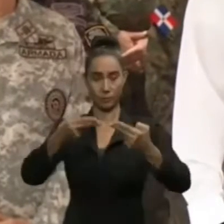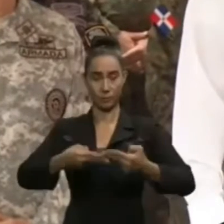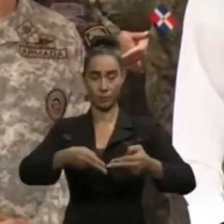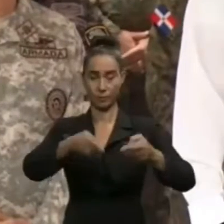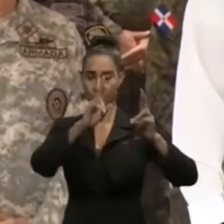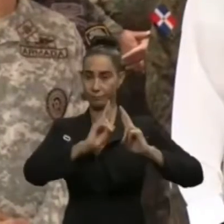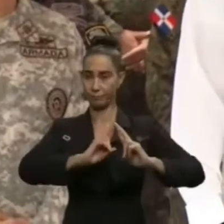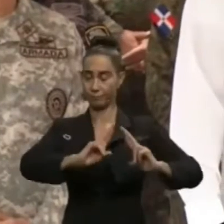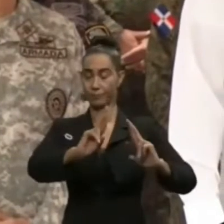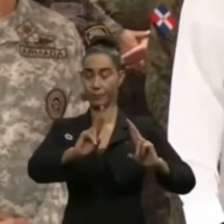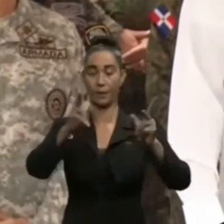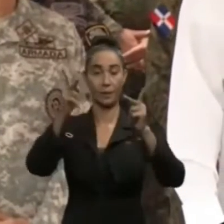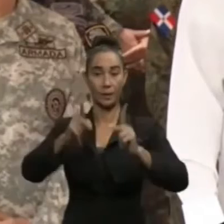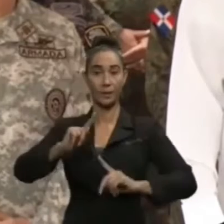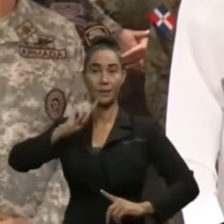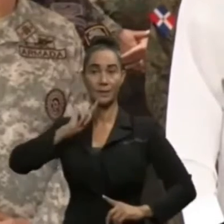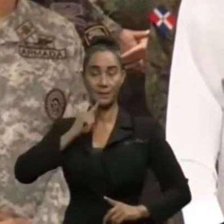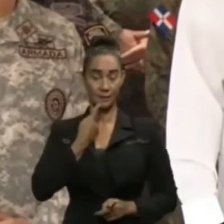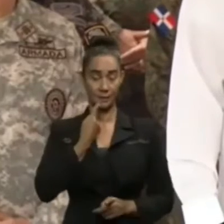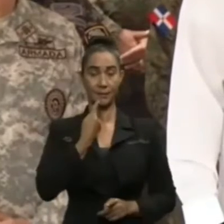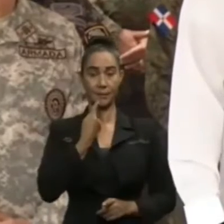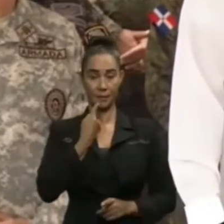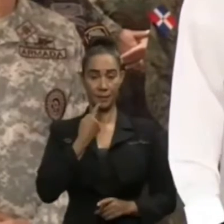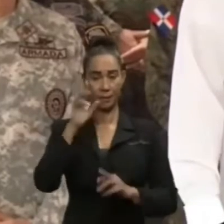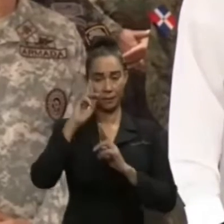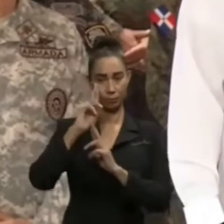tenemos que respetar son de nuestra gente seria y honesta,